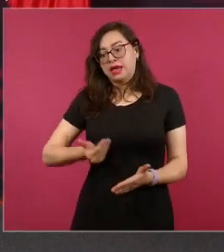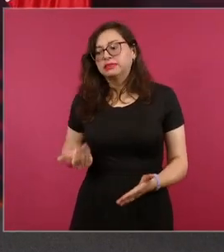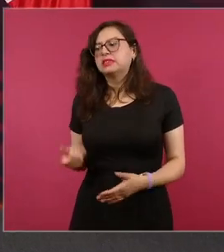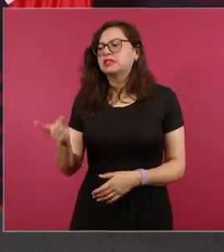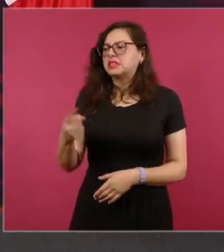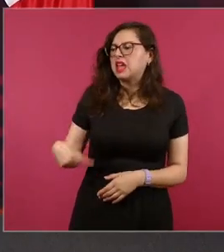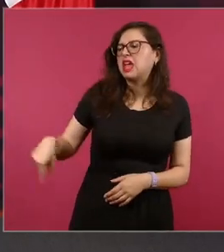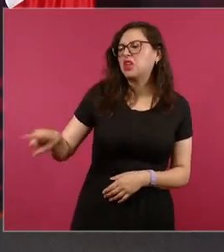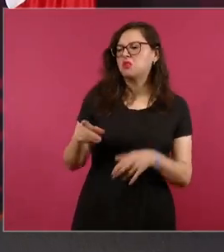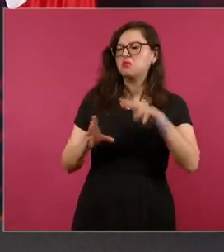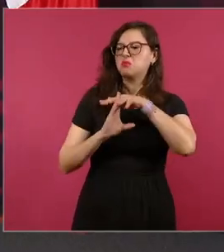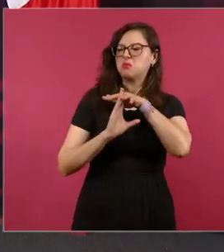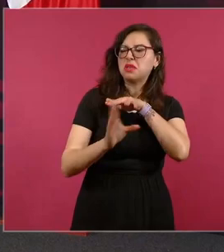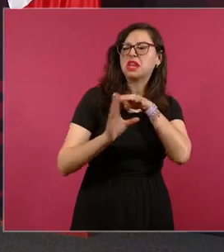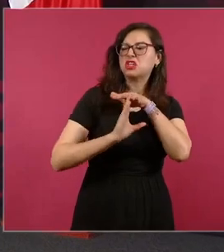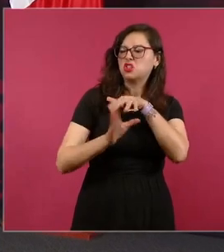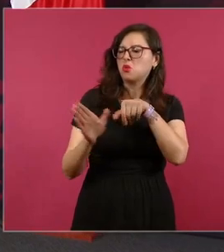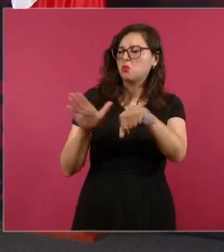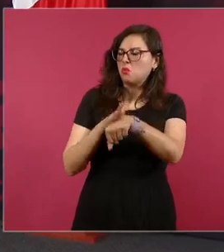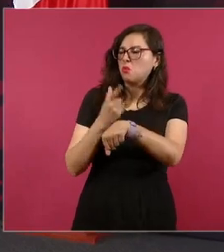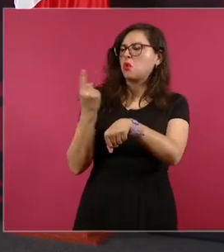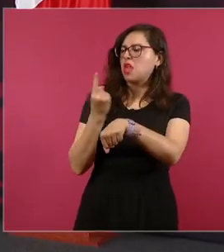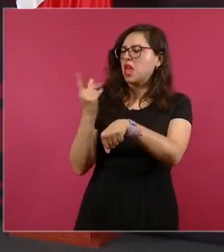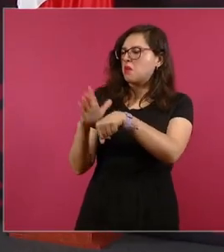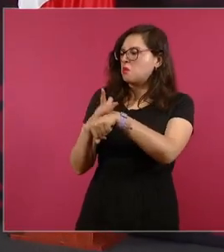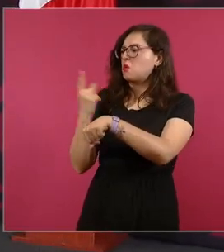originan la migración.